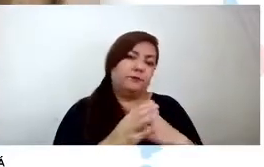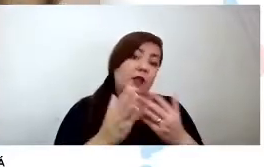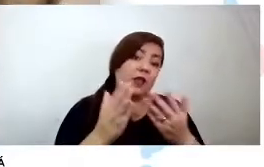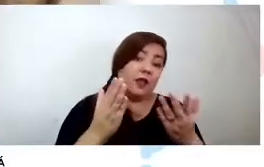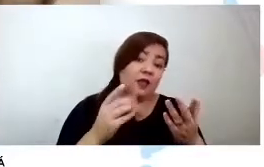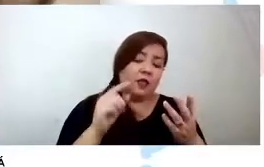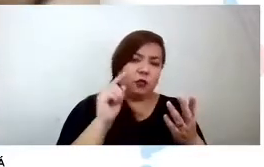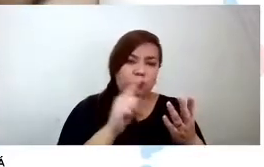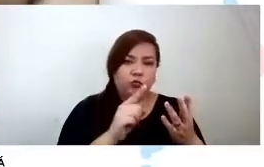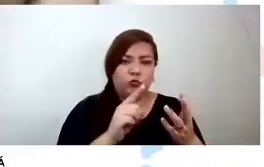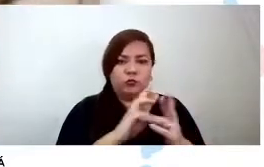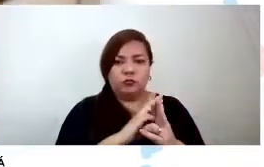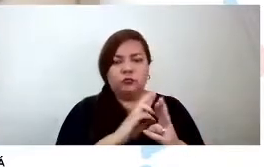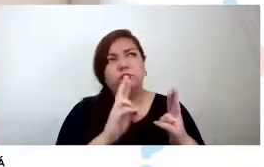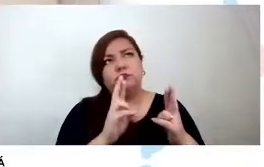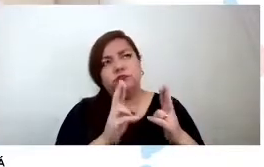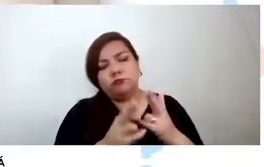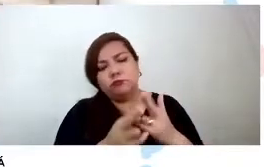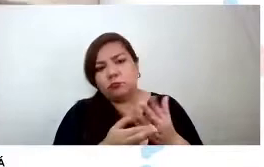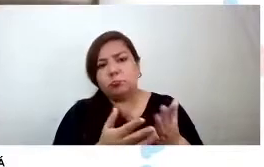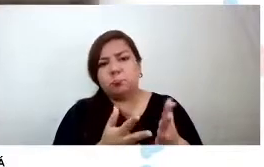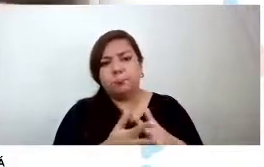están asociados al